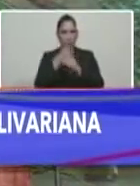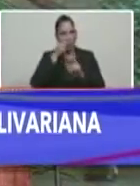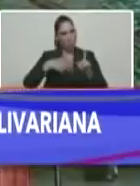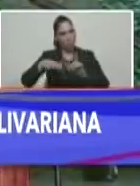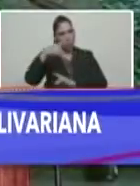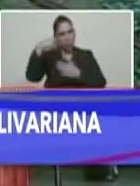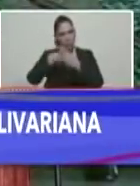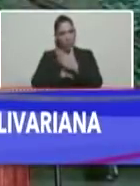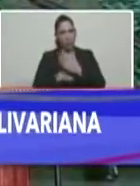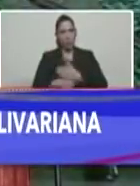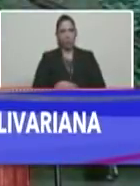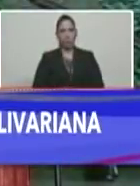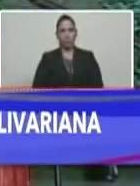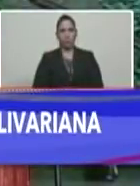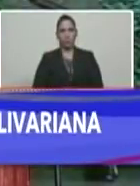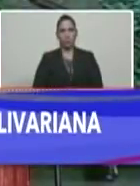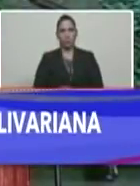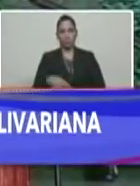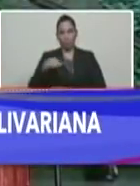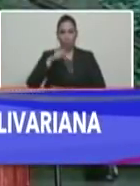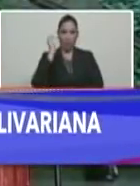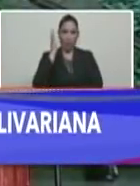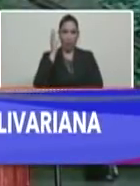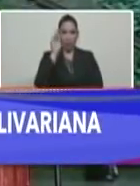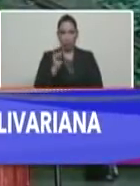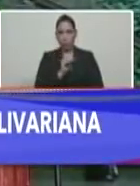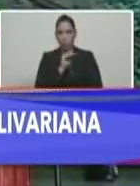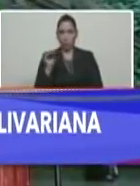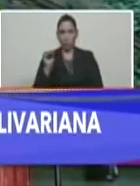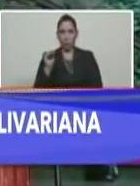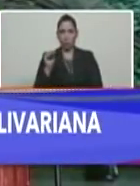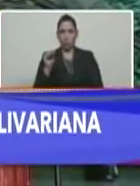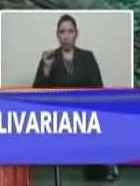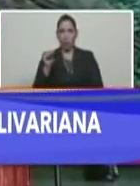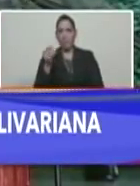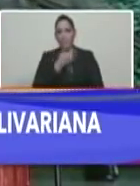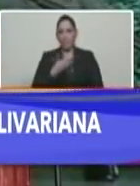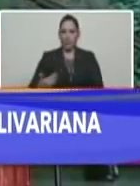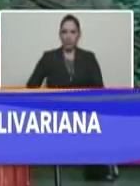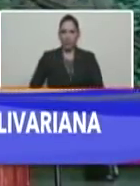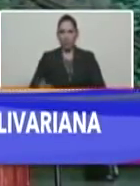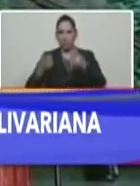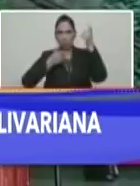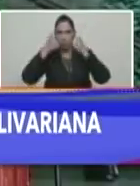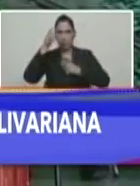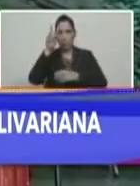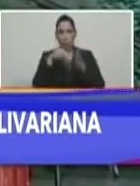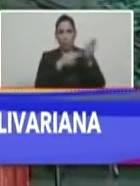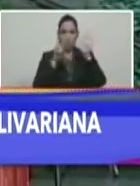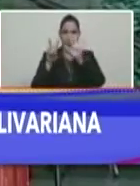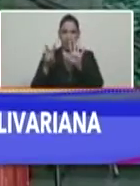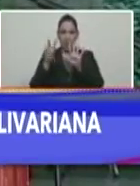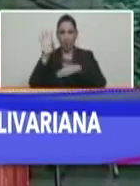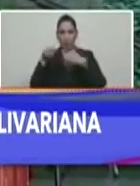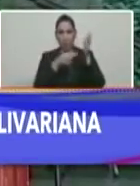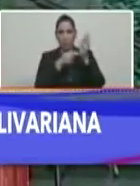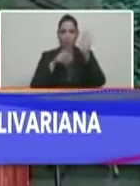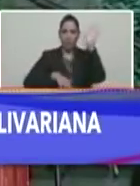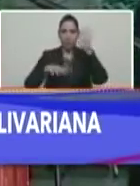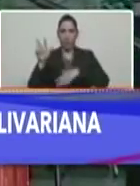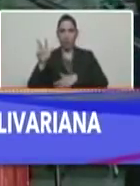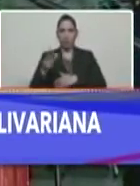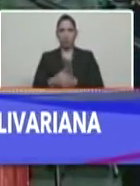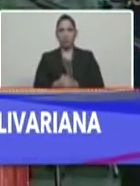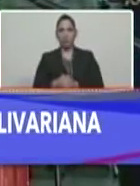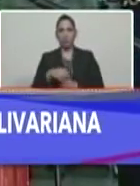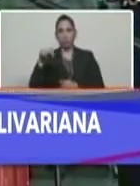profundo. Acto de juramentación como presidente de la República Bolivariana de Venezuela, periodo 2007-2013. Es